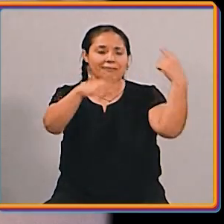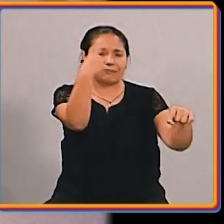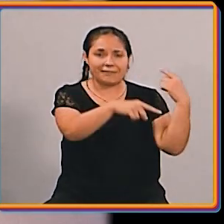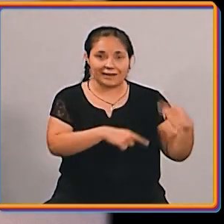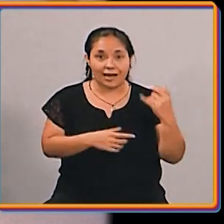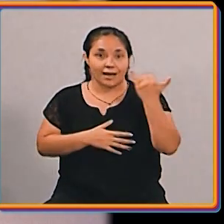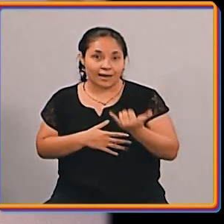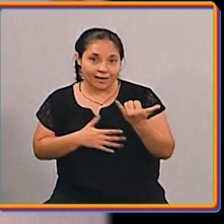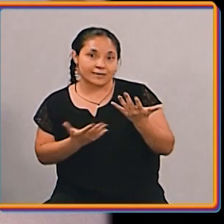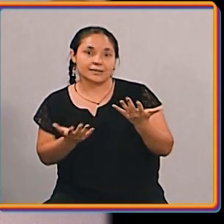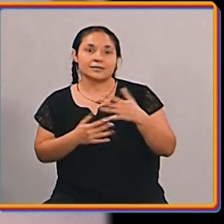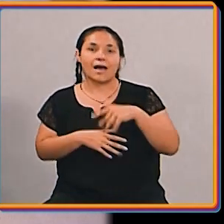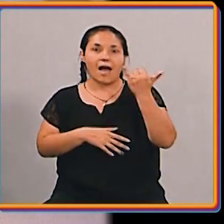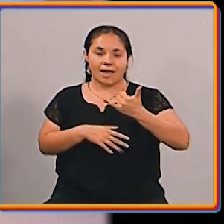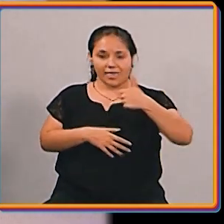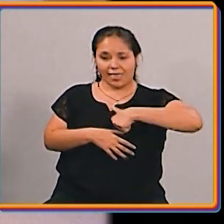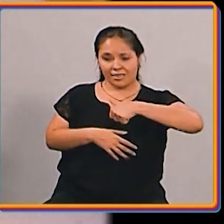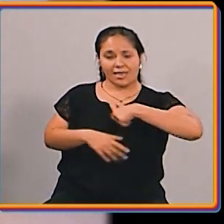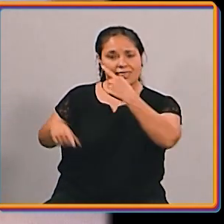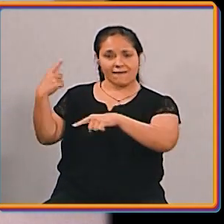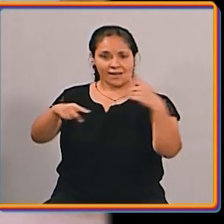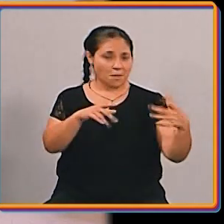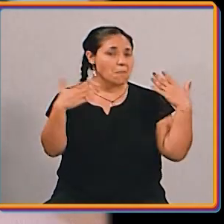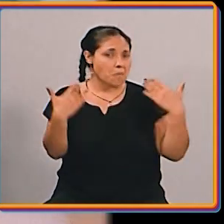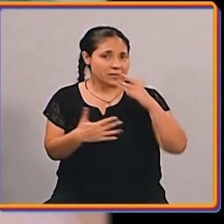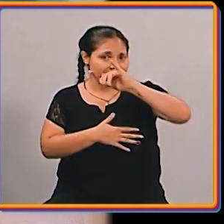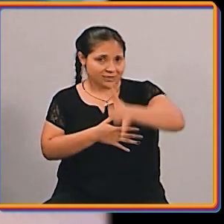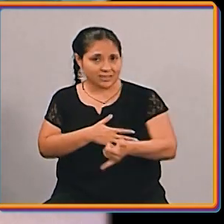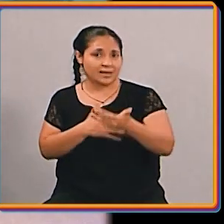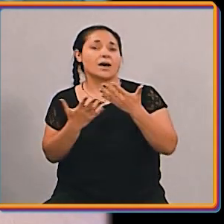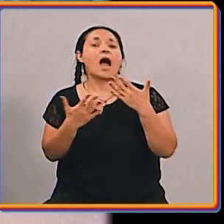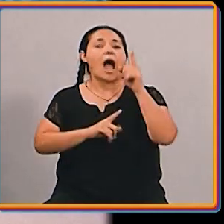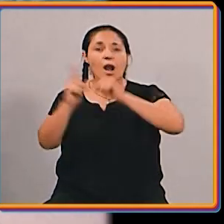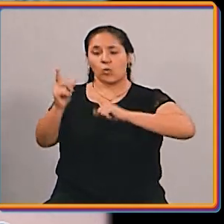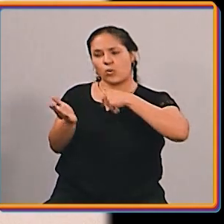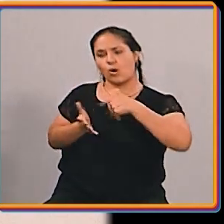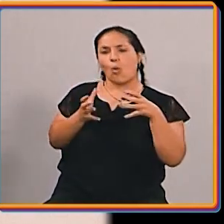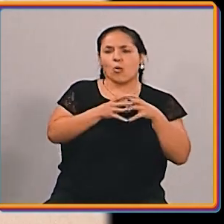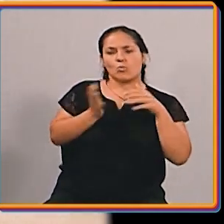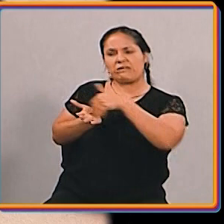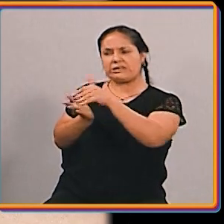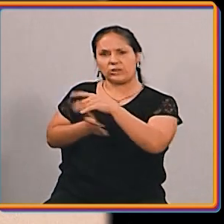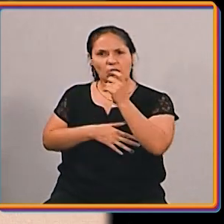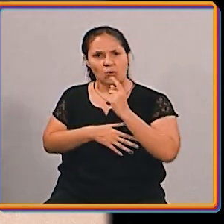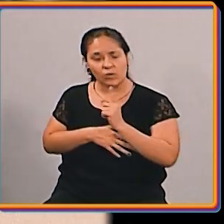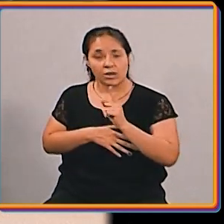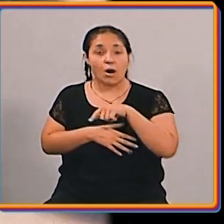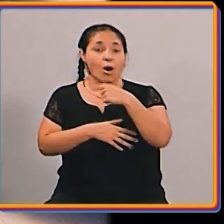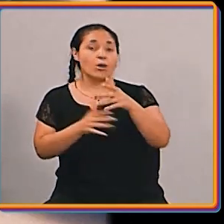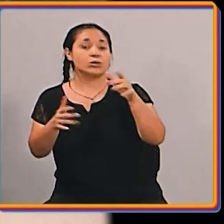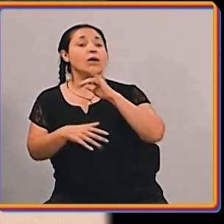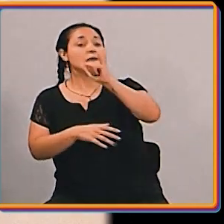tan heterogénea que hay otras identificaciones posibles, sociales. Entonces por ahí puede ser rechazado por un